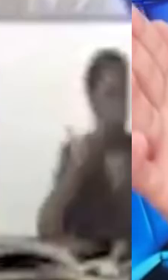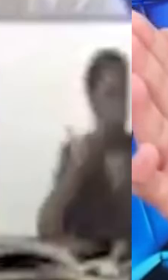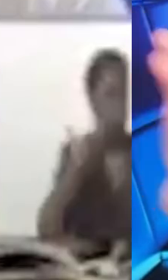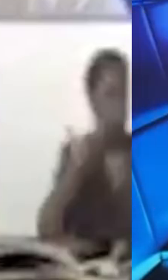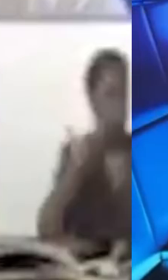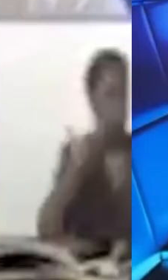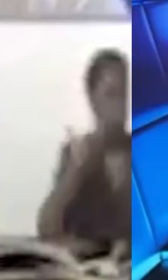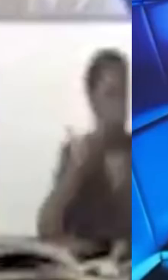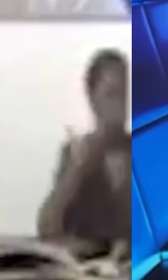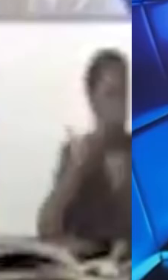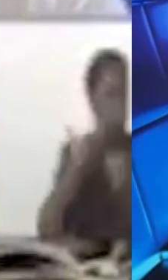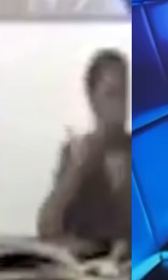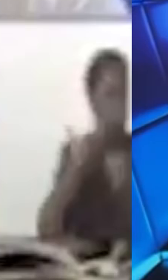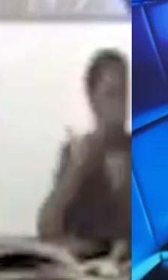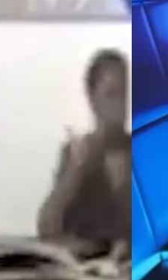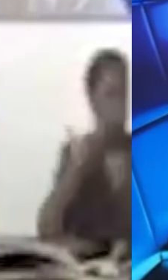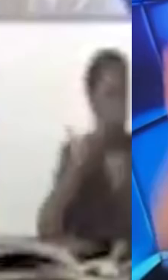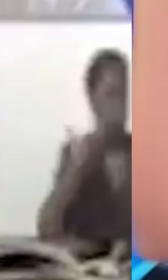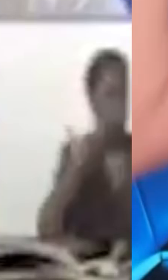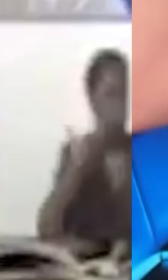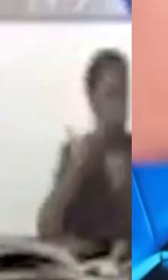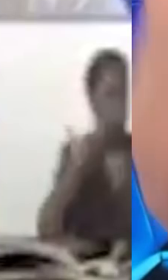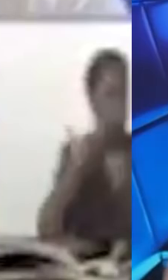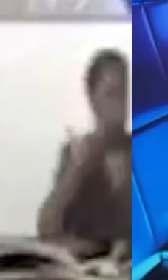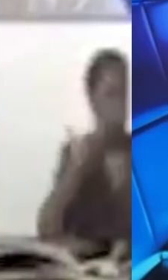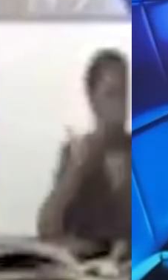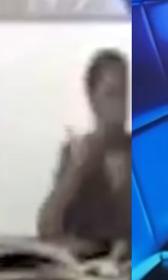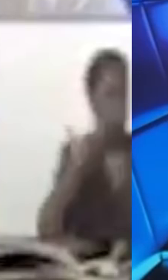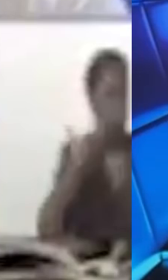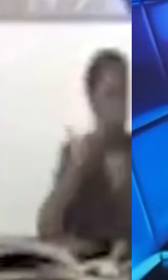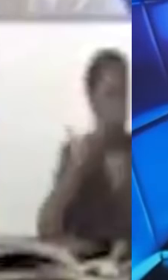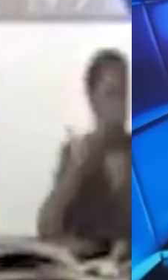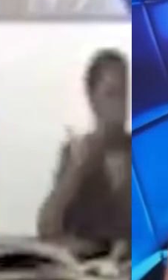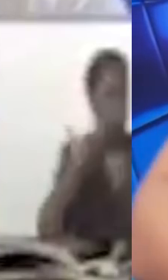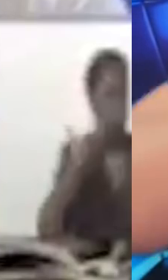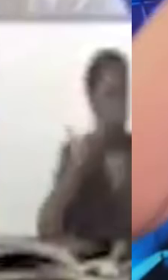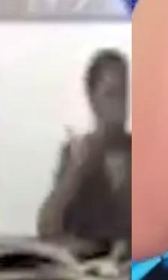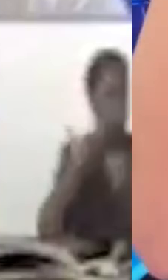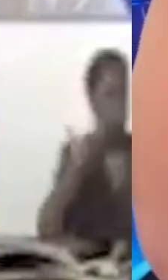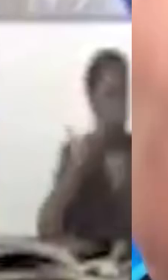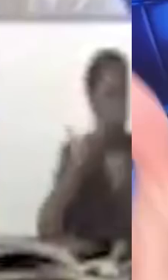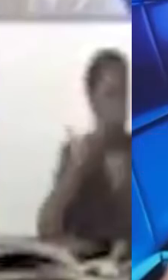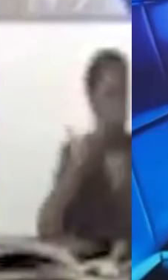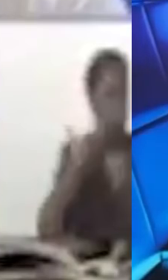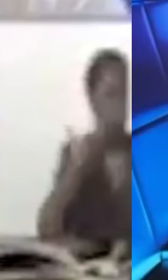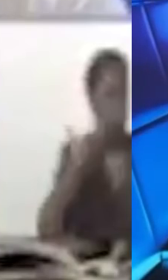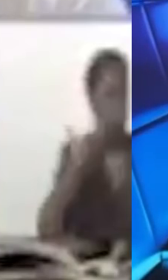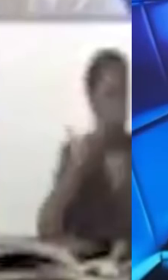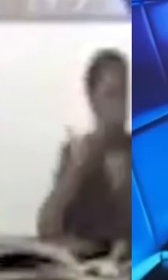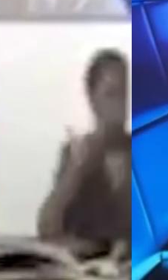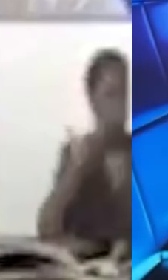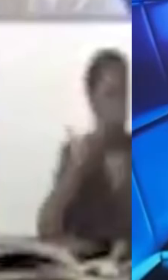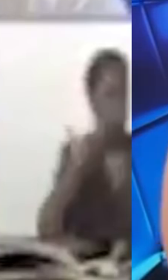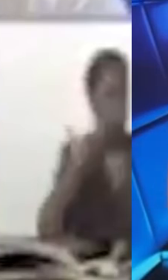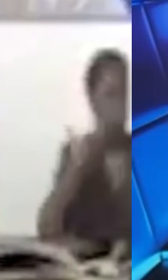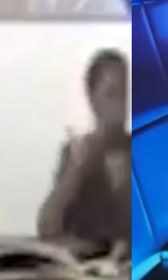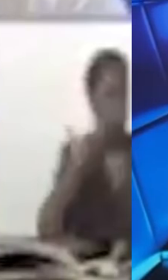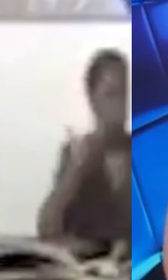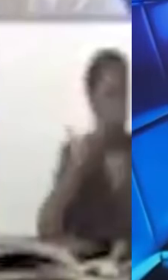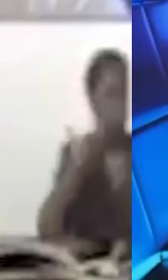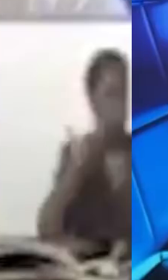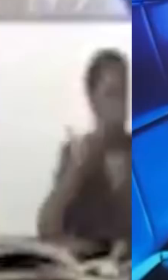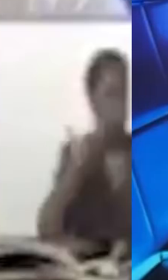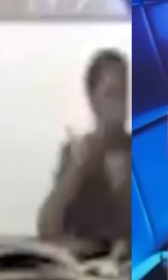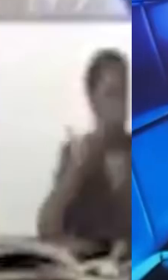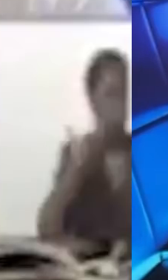todo lo que hablamos aquí, que todo lo que nos hemos adelantado, porque nosotros nos hemos adelantado por